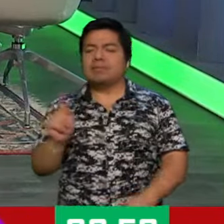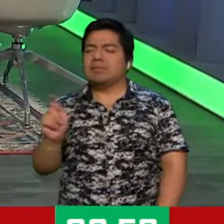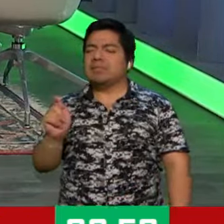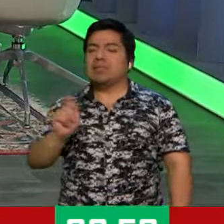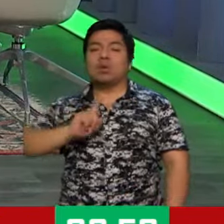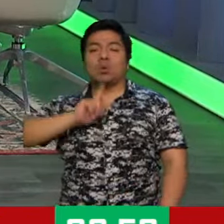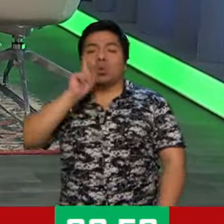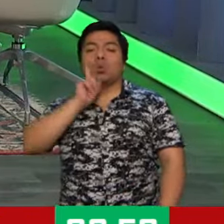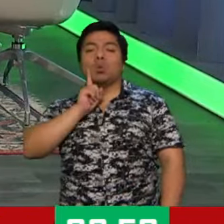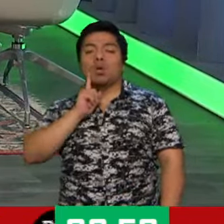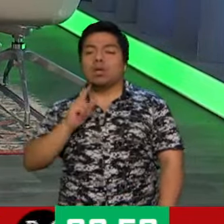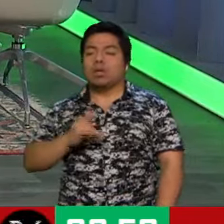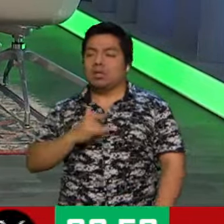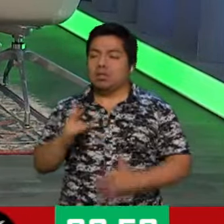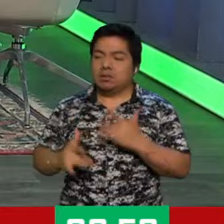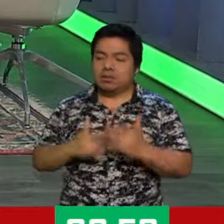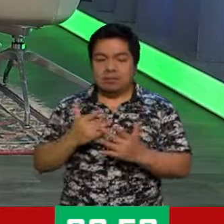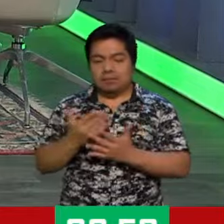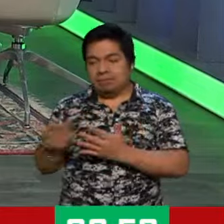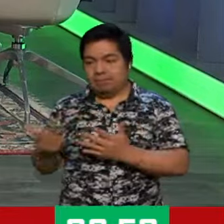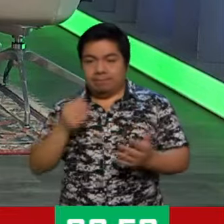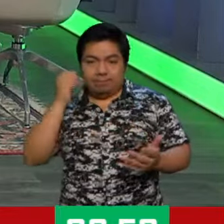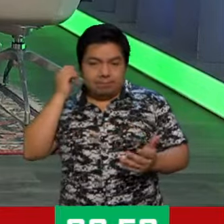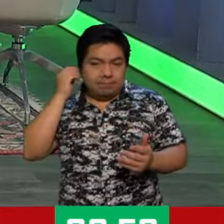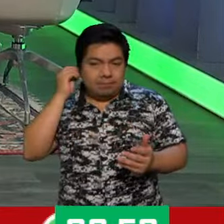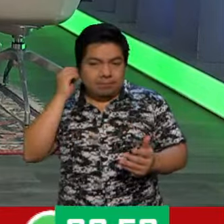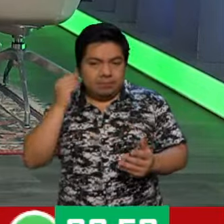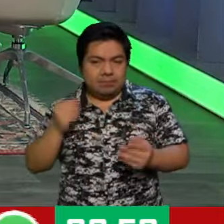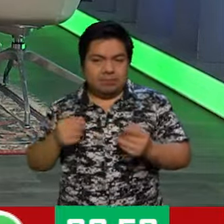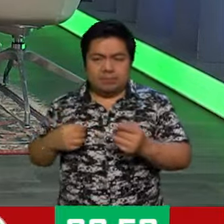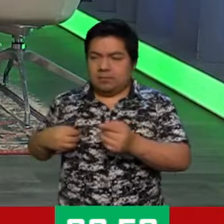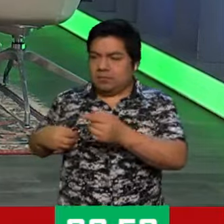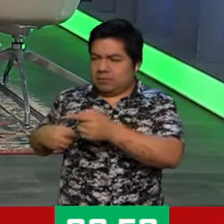vean que no tiene una que ver una costra porosa. ¿A usted le